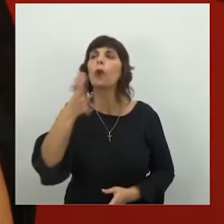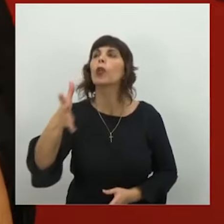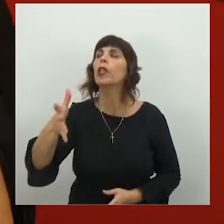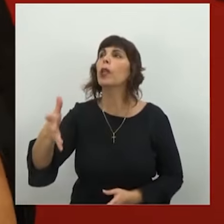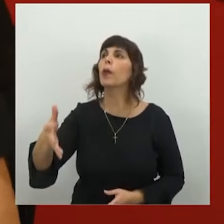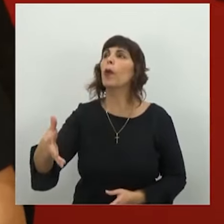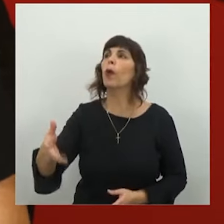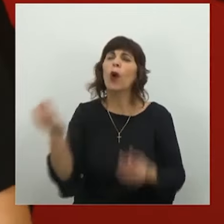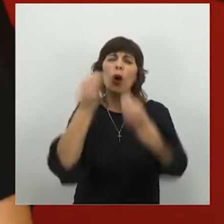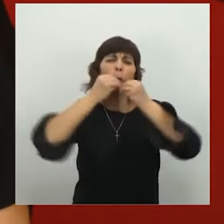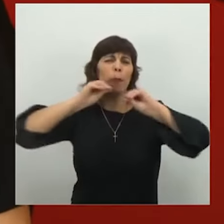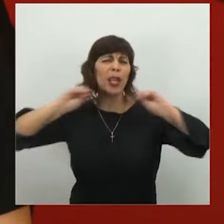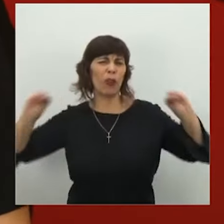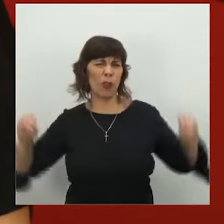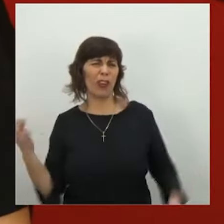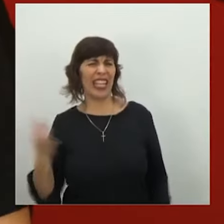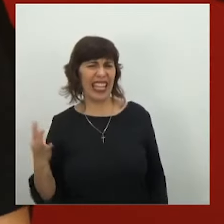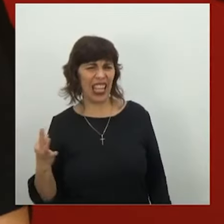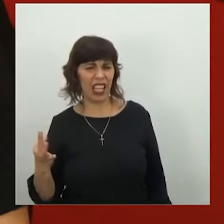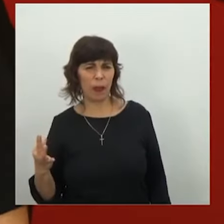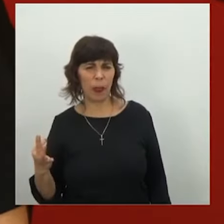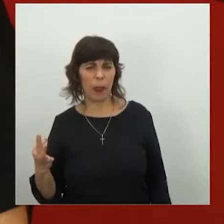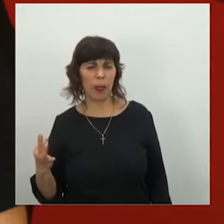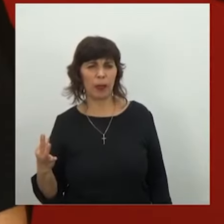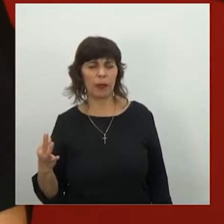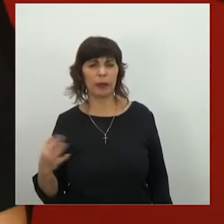Cuando dice en español la palabra misericordia,